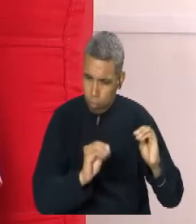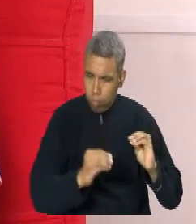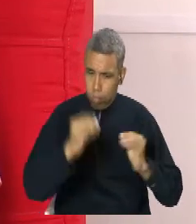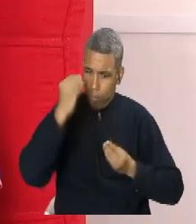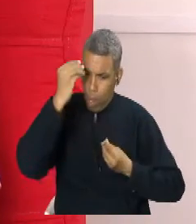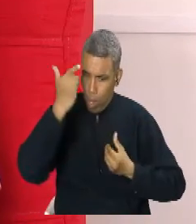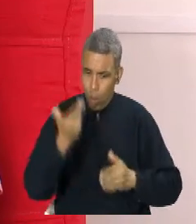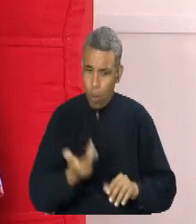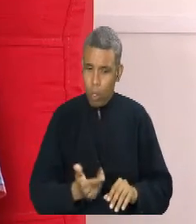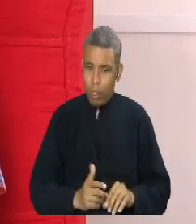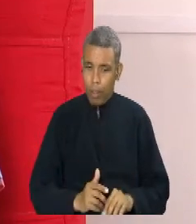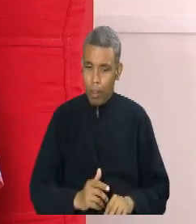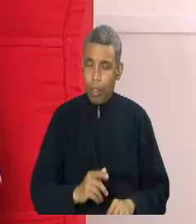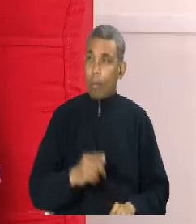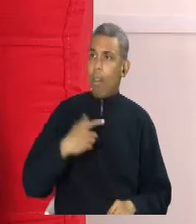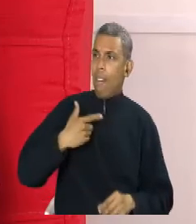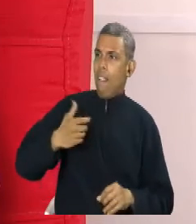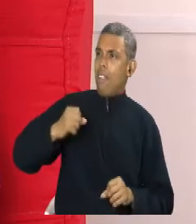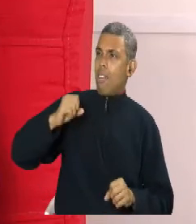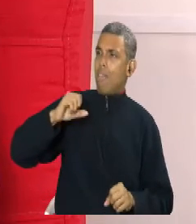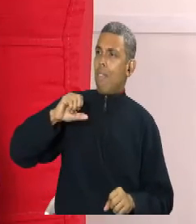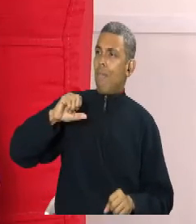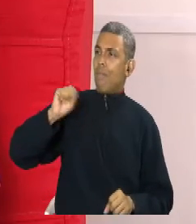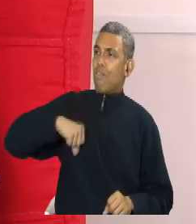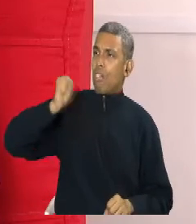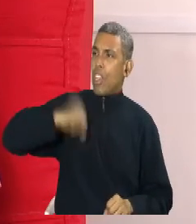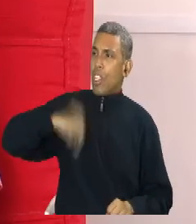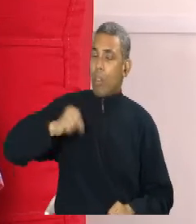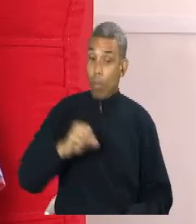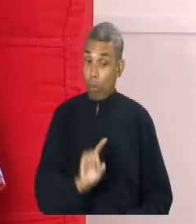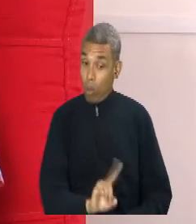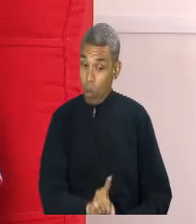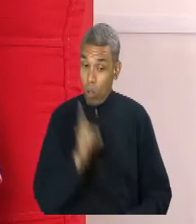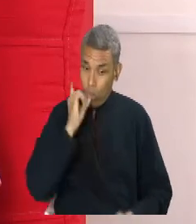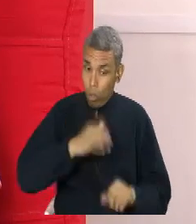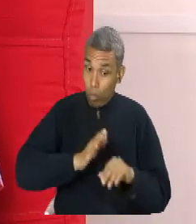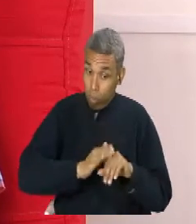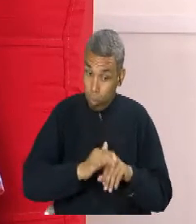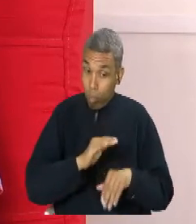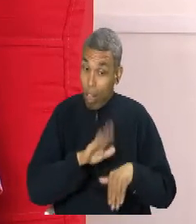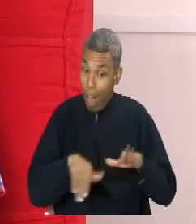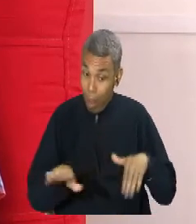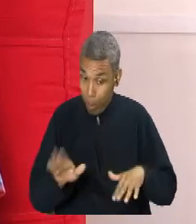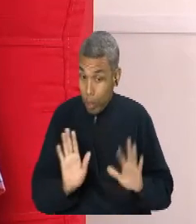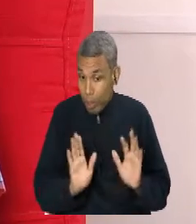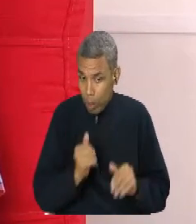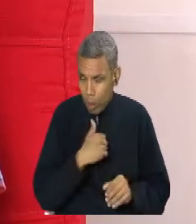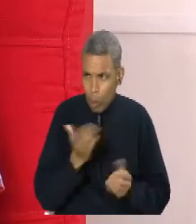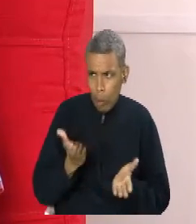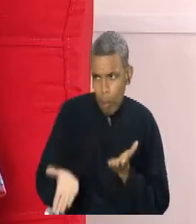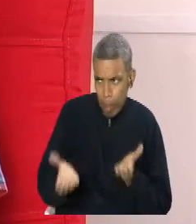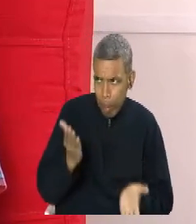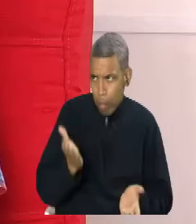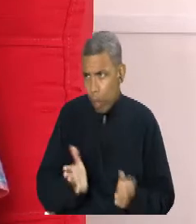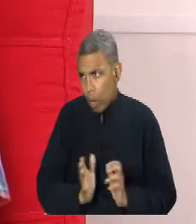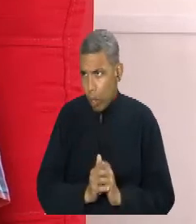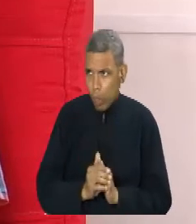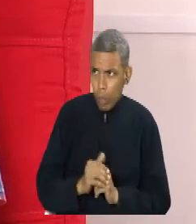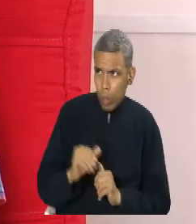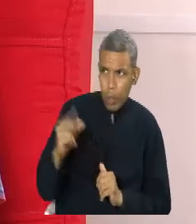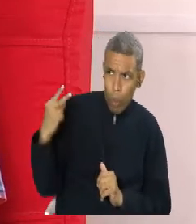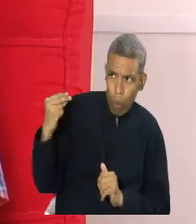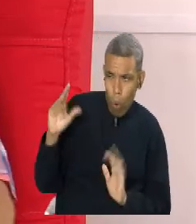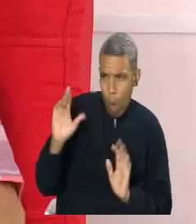no puede ser sí de que todo en la vida no se gana con una pataleta de que las cosas en la vida hay que lucharlas ganársela con mucho